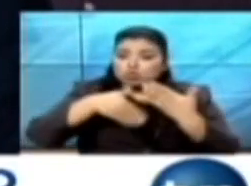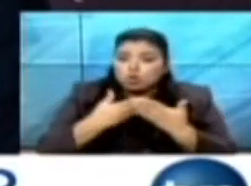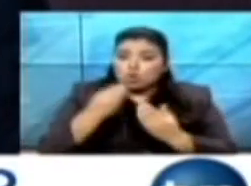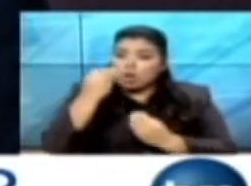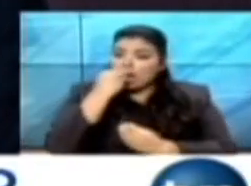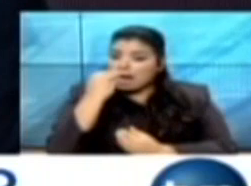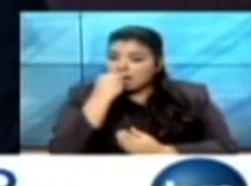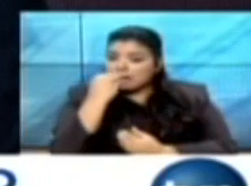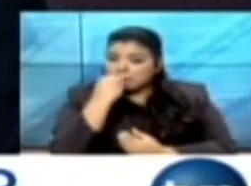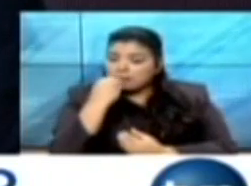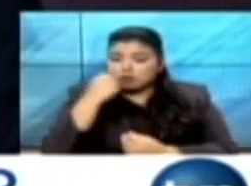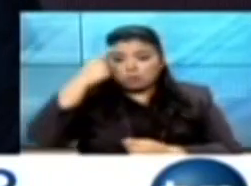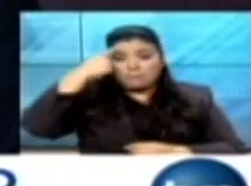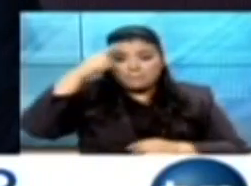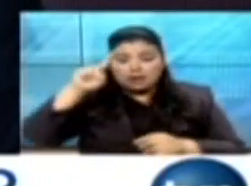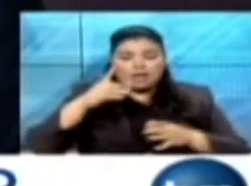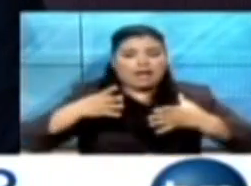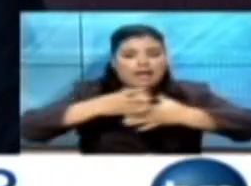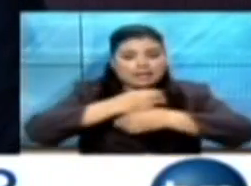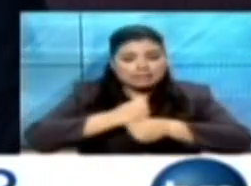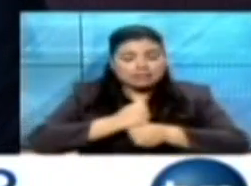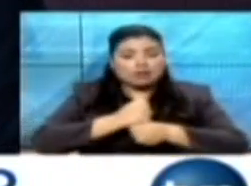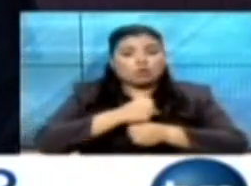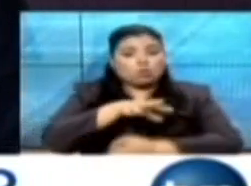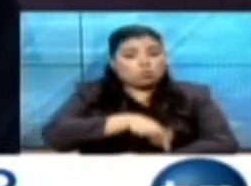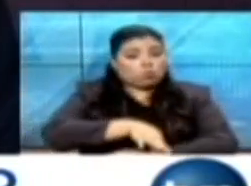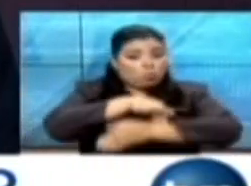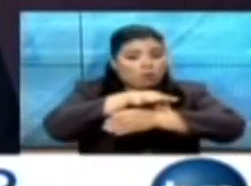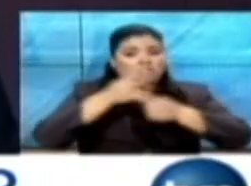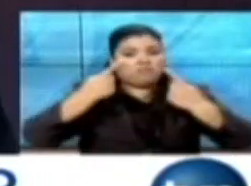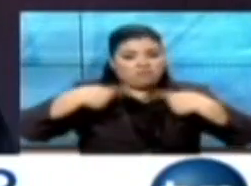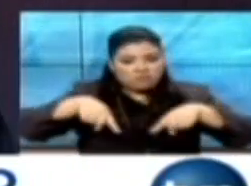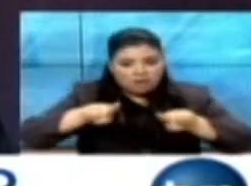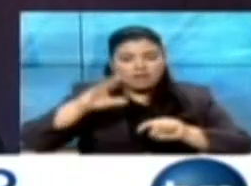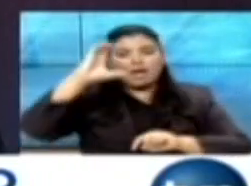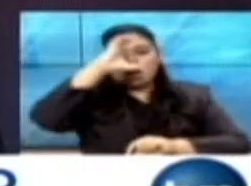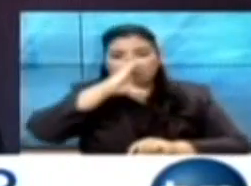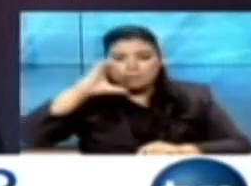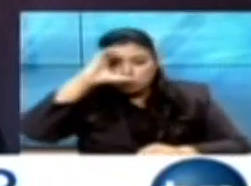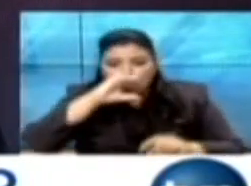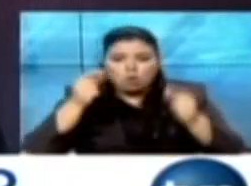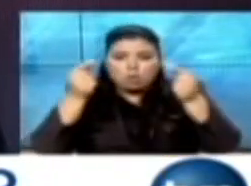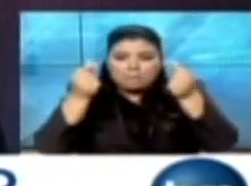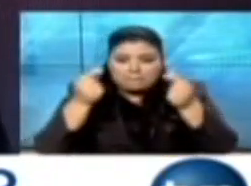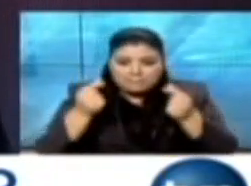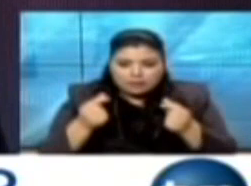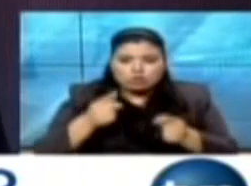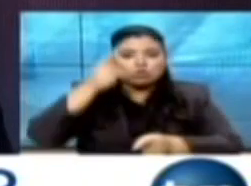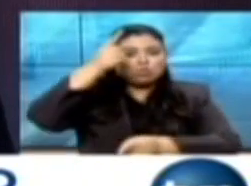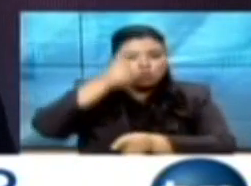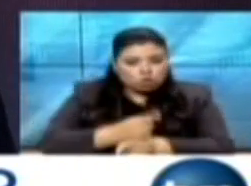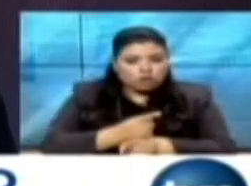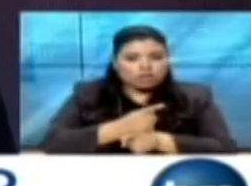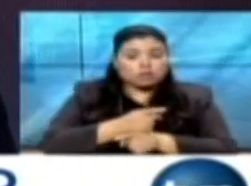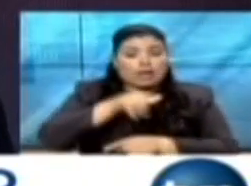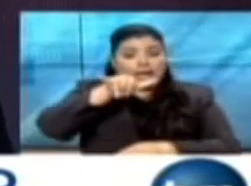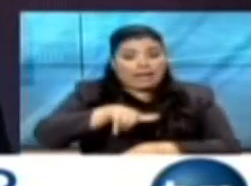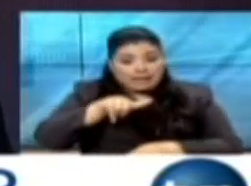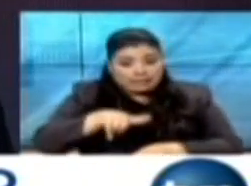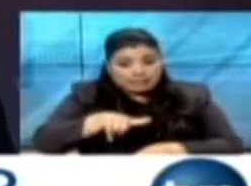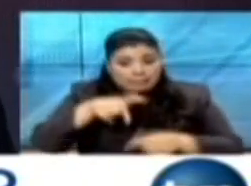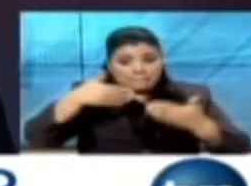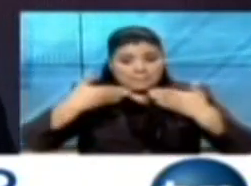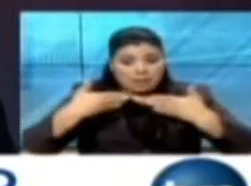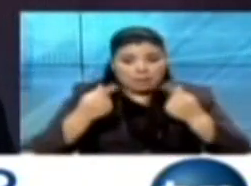productos necesarios para la reproducción humana van a buscar precios justos. Aquí los